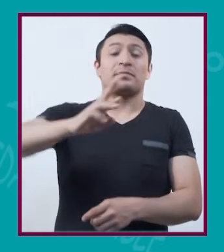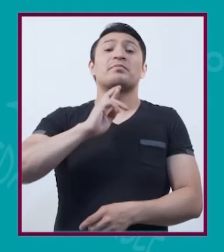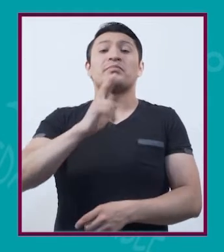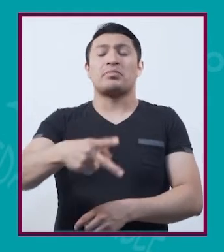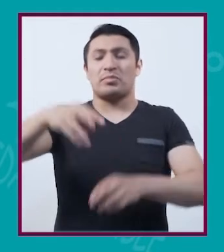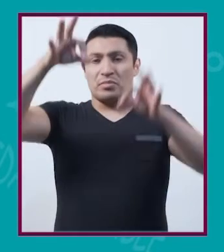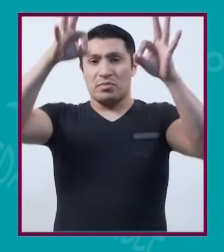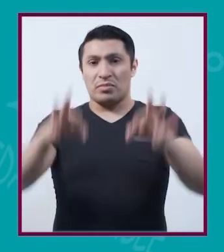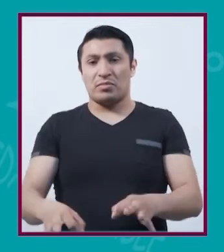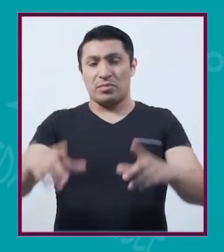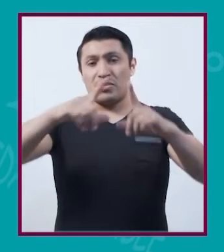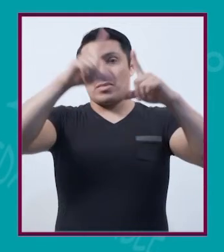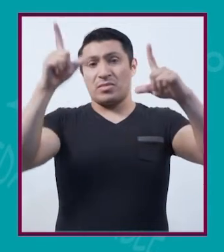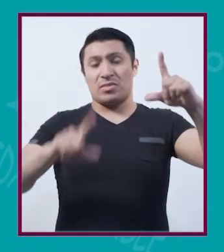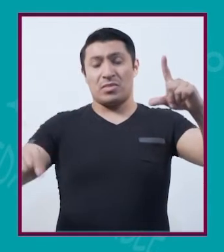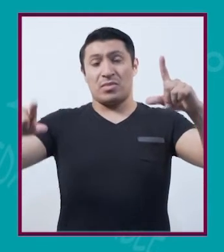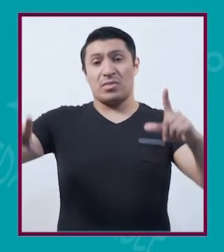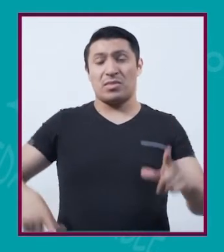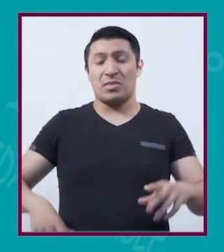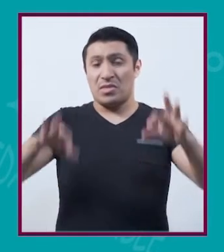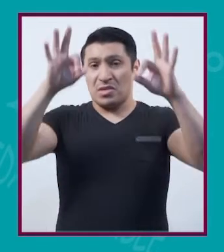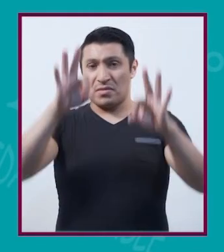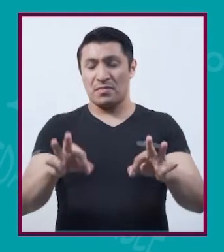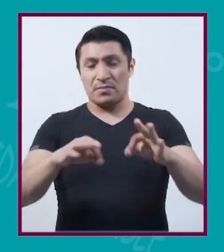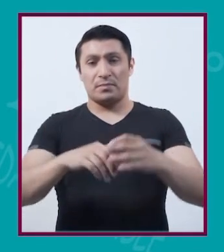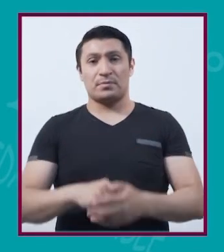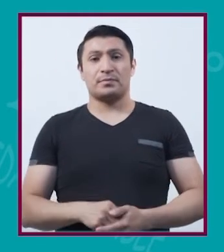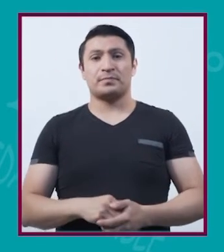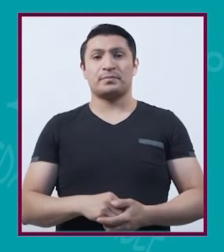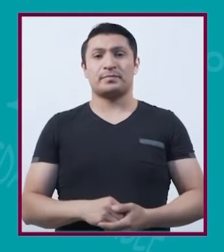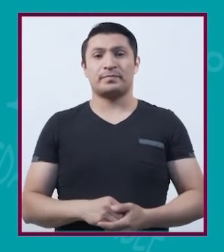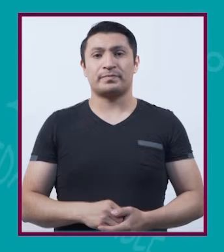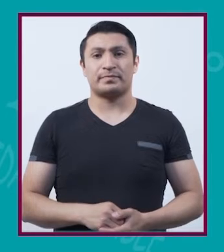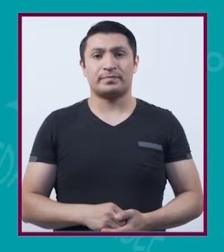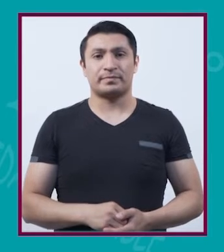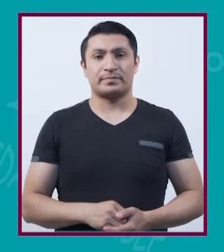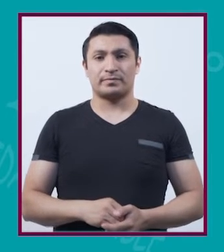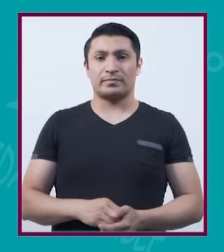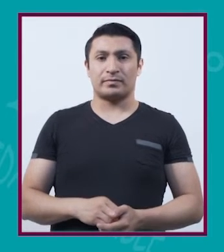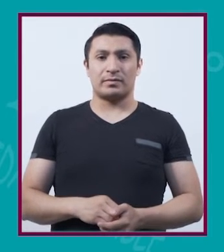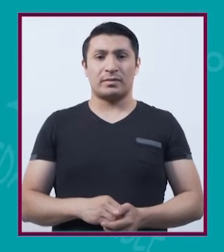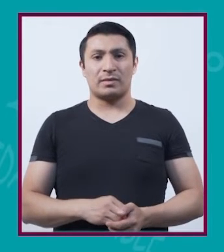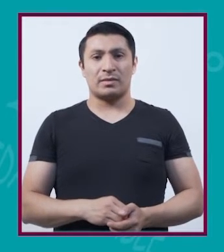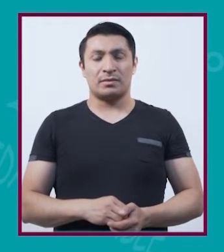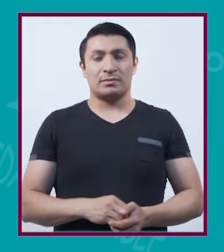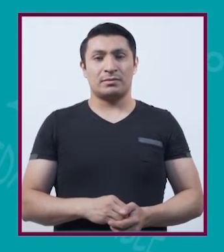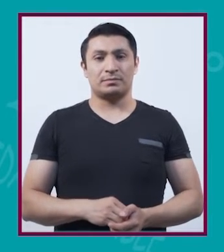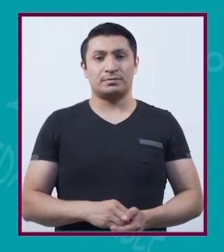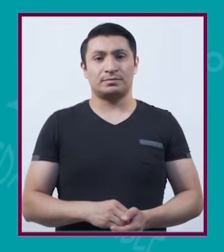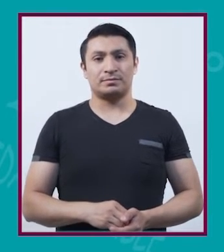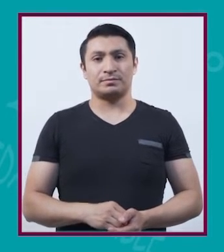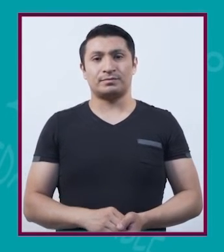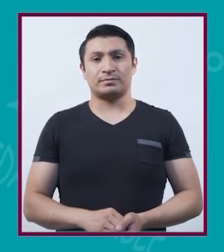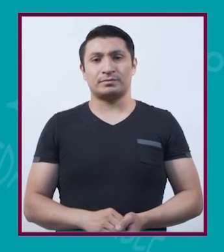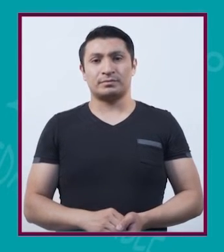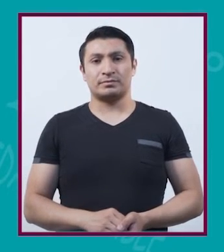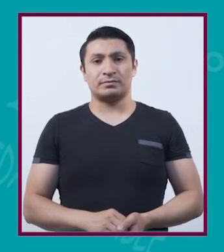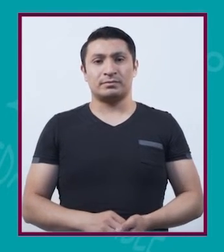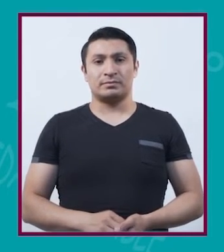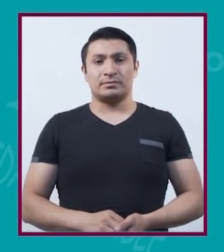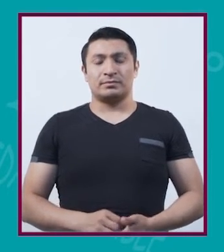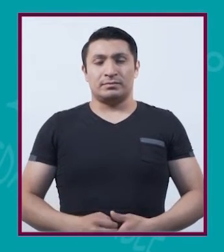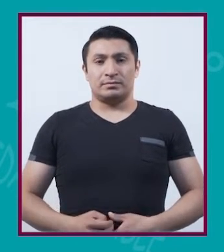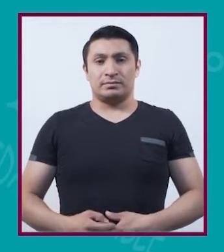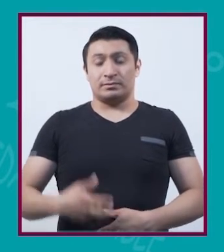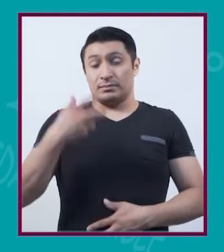Solo entonces comenzó a notarse un rumbo claro hacia la consolidación de un Estado nacionalista y eficiente.